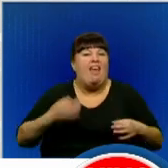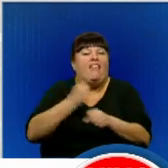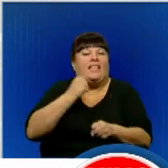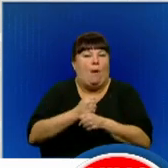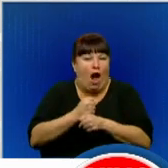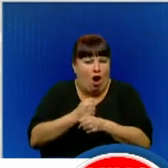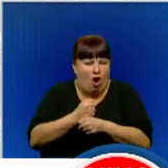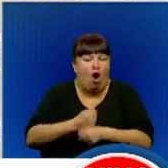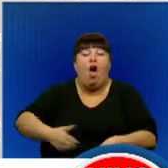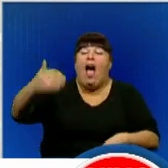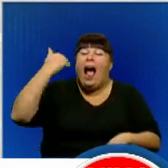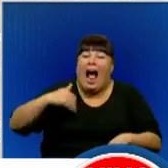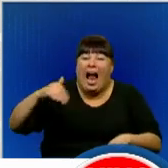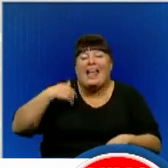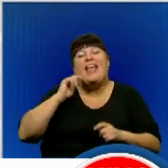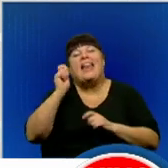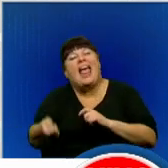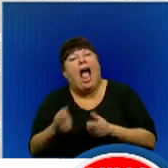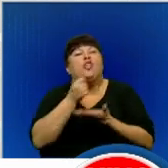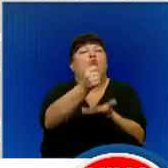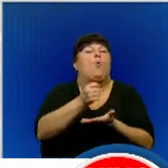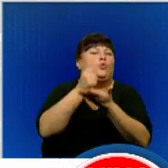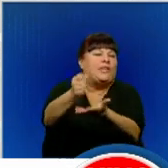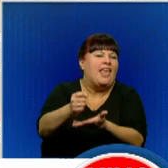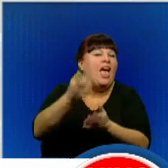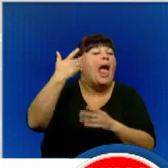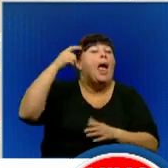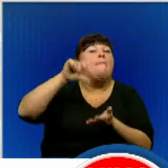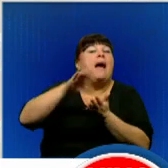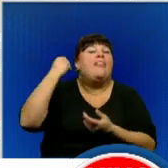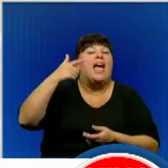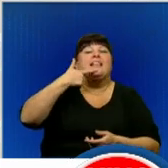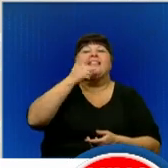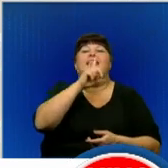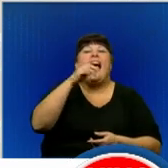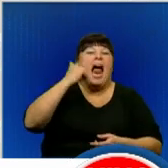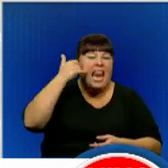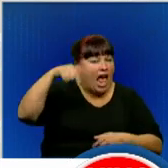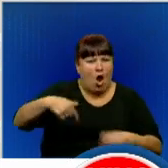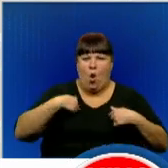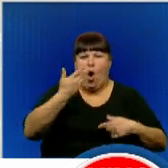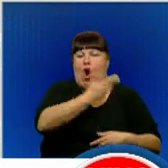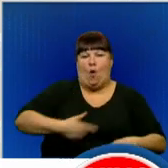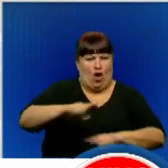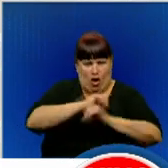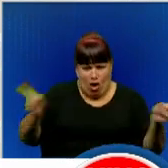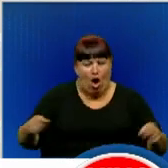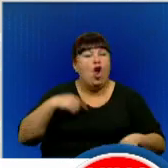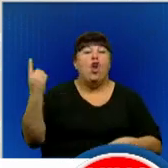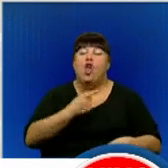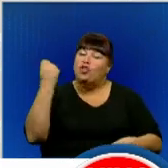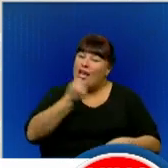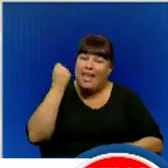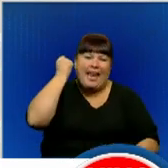el país de la dádiva y del subsidio en el país de carolina estable no es el nuestro nosotros queremos